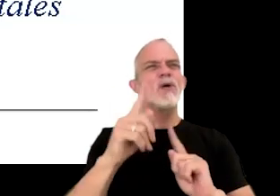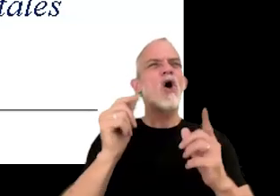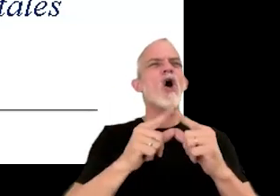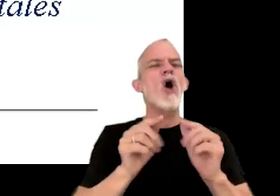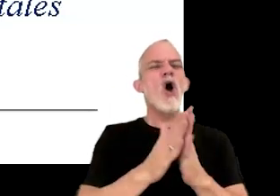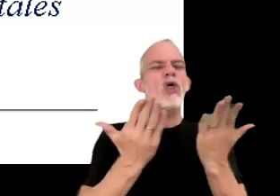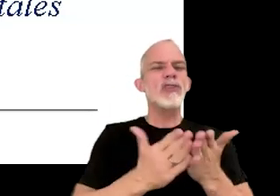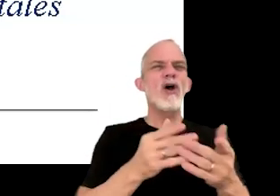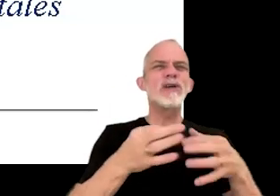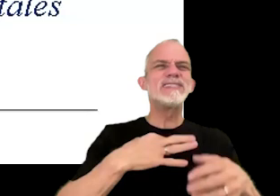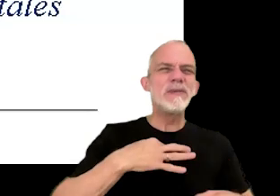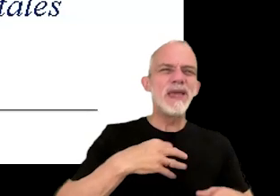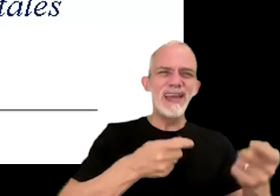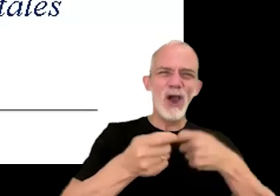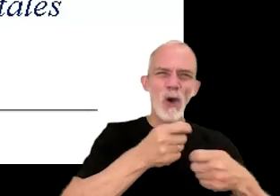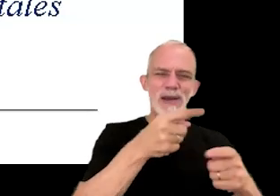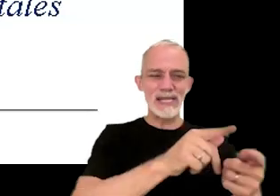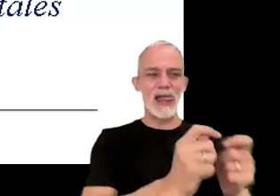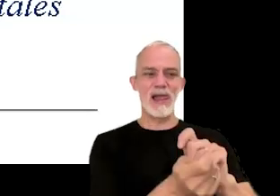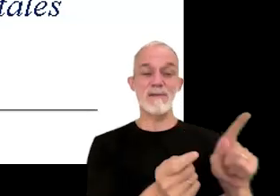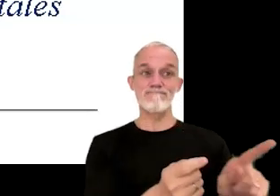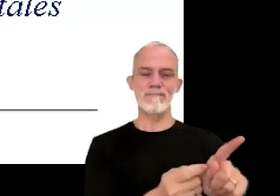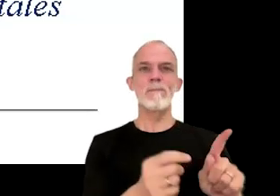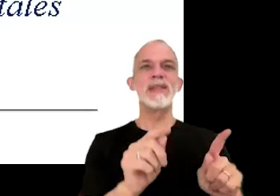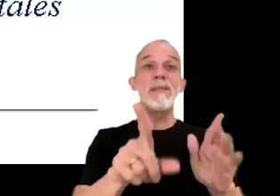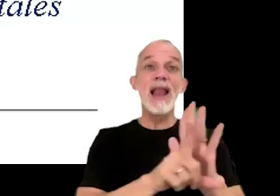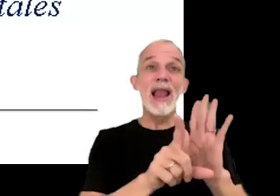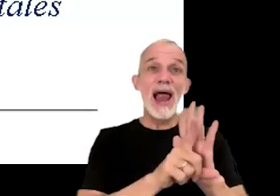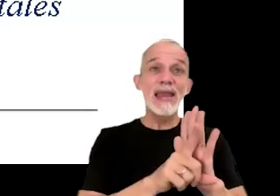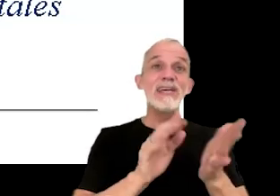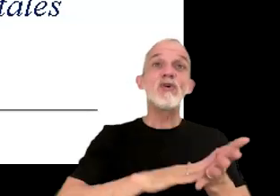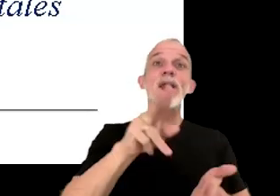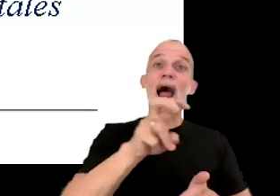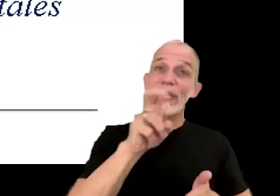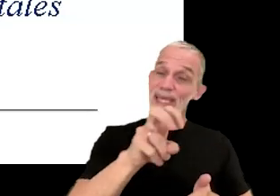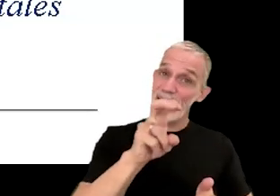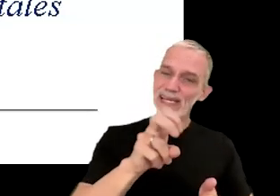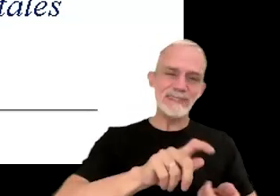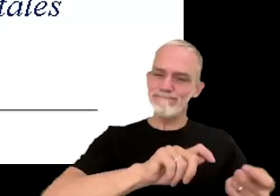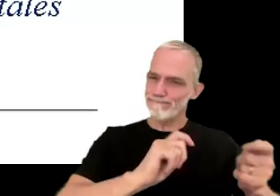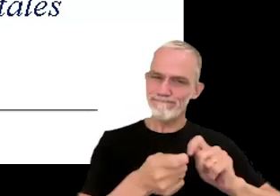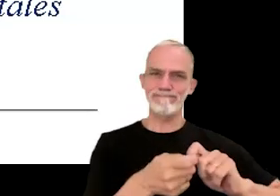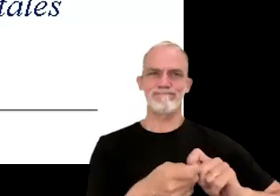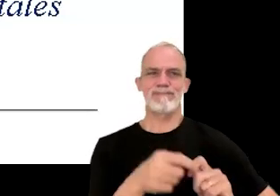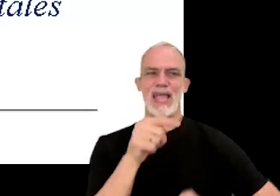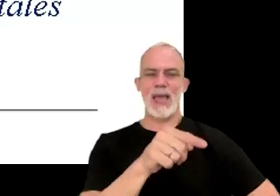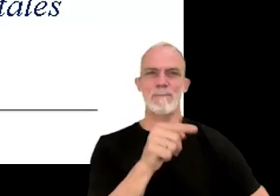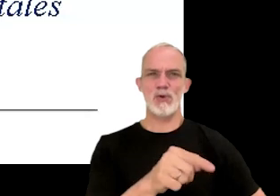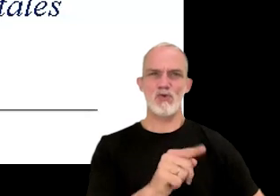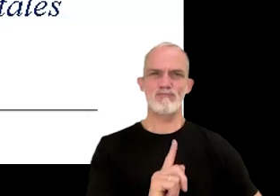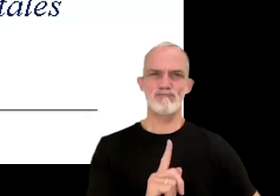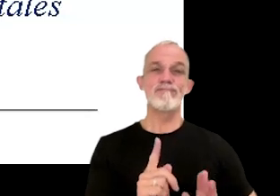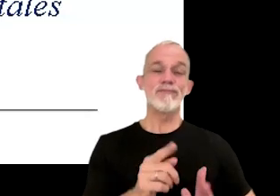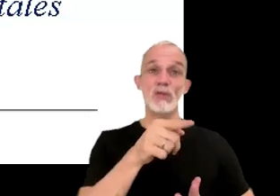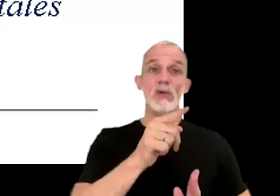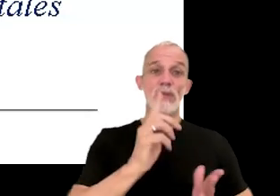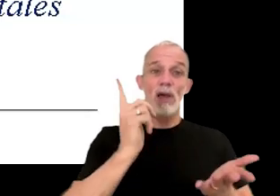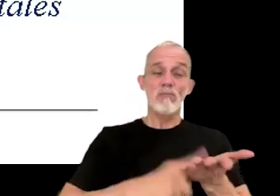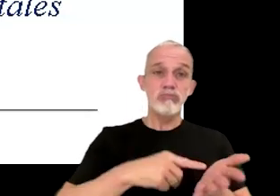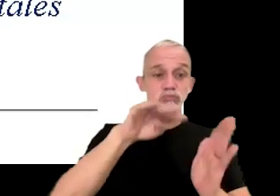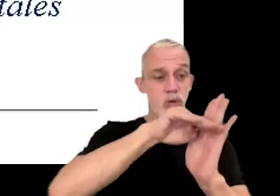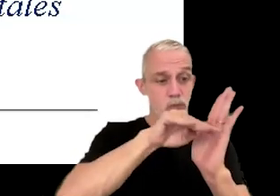y Comercial de la Nación y modificó la Ley de Alquileres, donde dispuso una serie